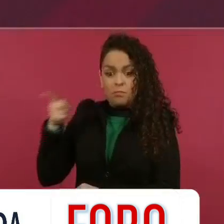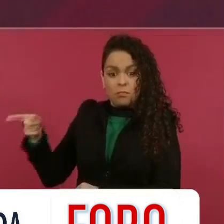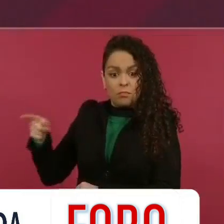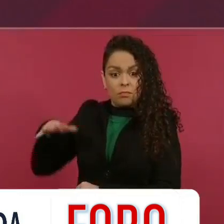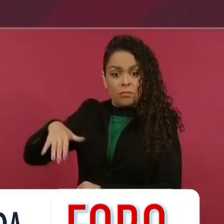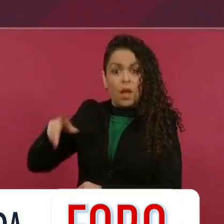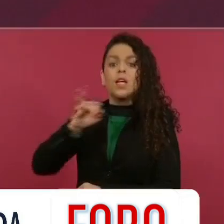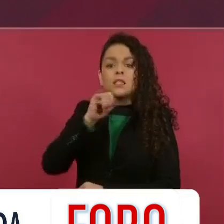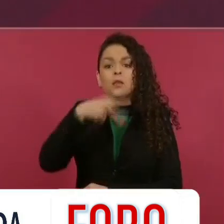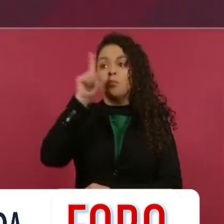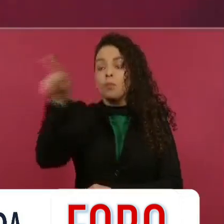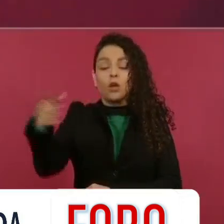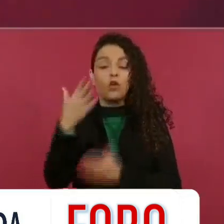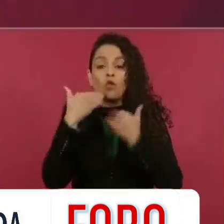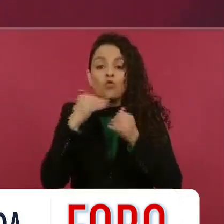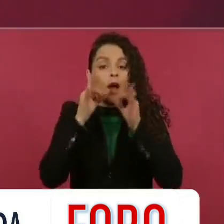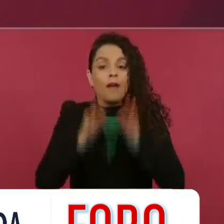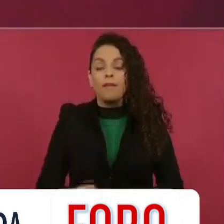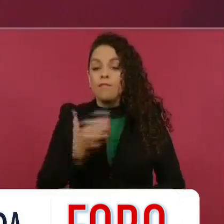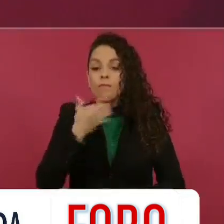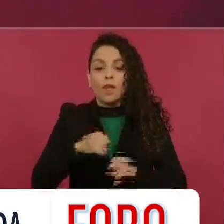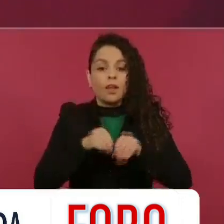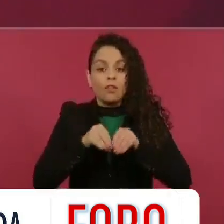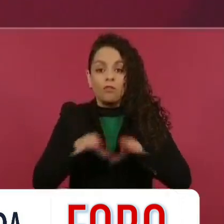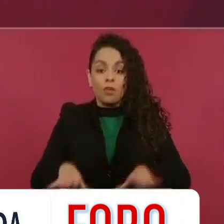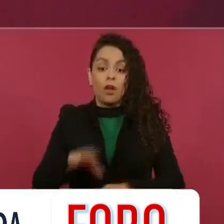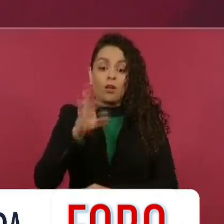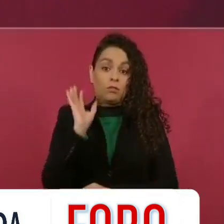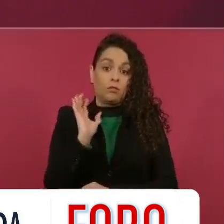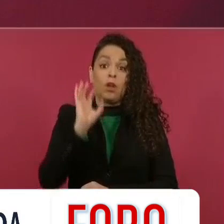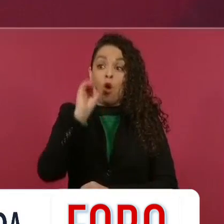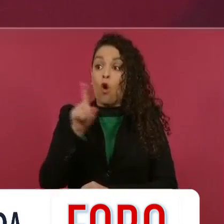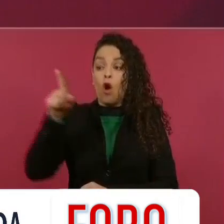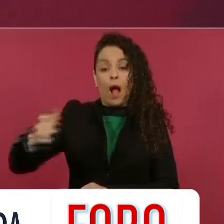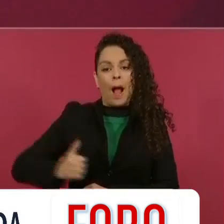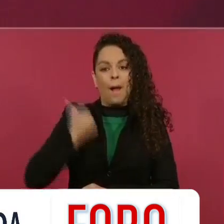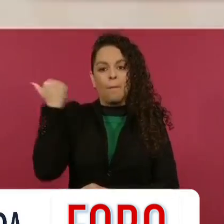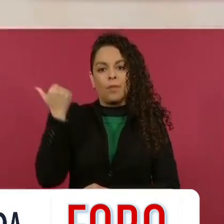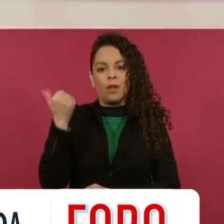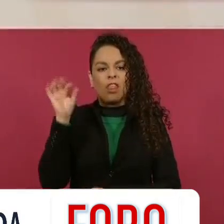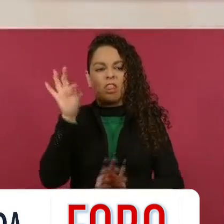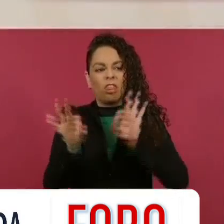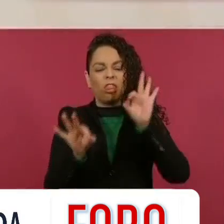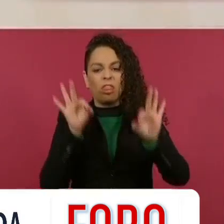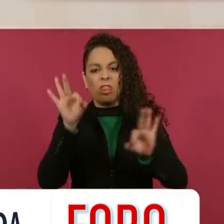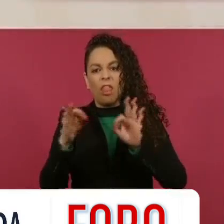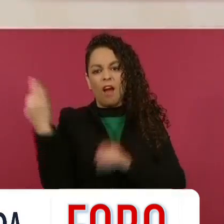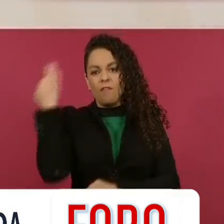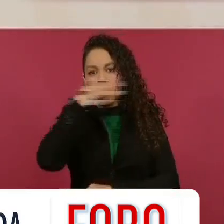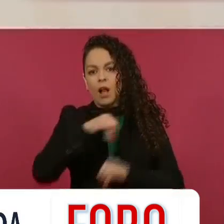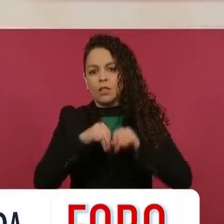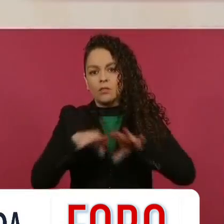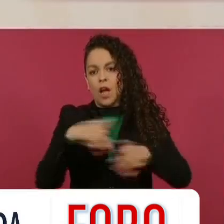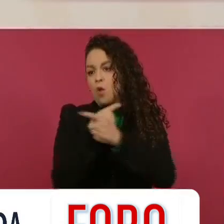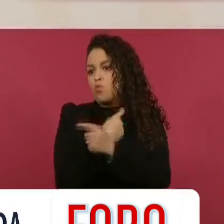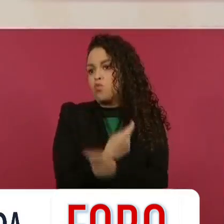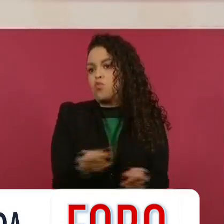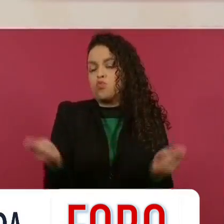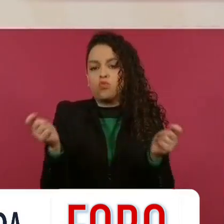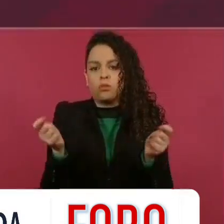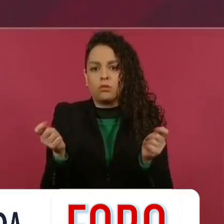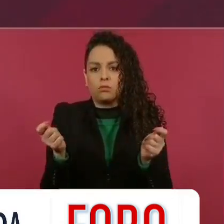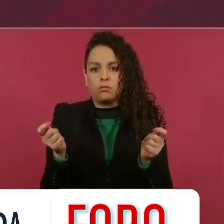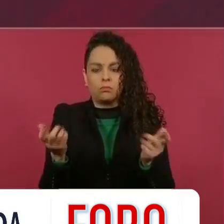no existe ningún elemento a la fecha que señale al exsecretario Cienfuegos como vinculado en el caso